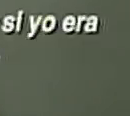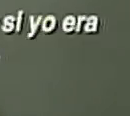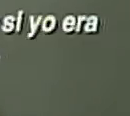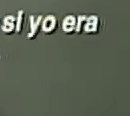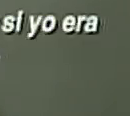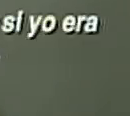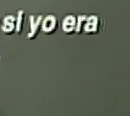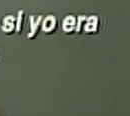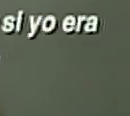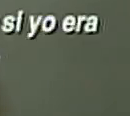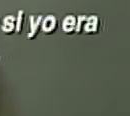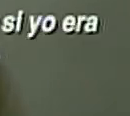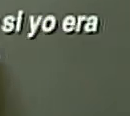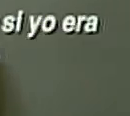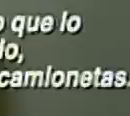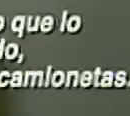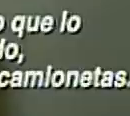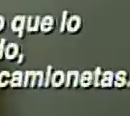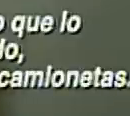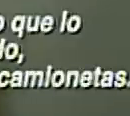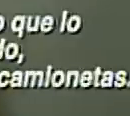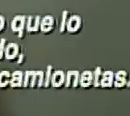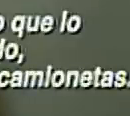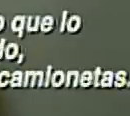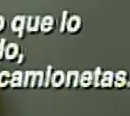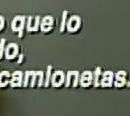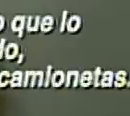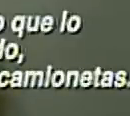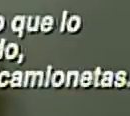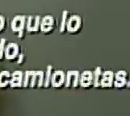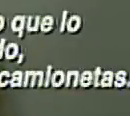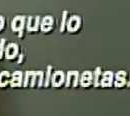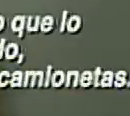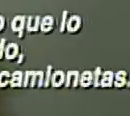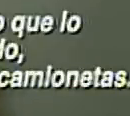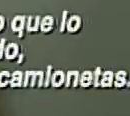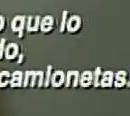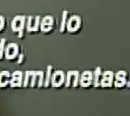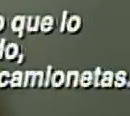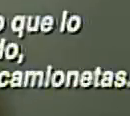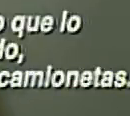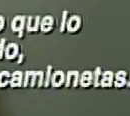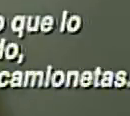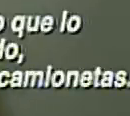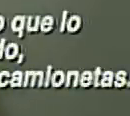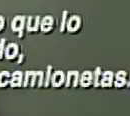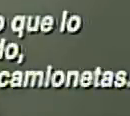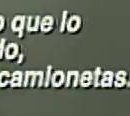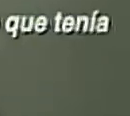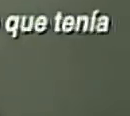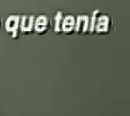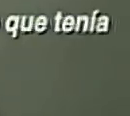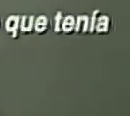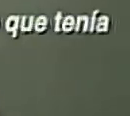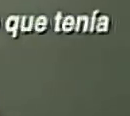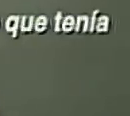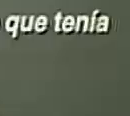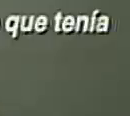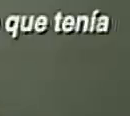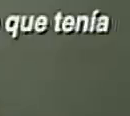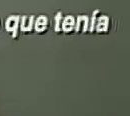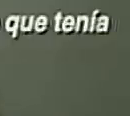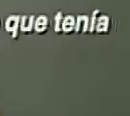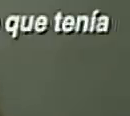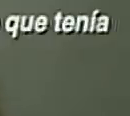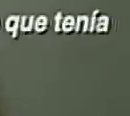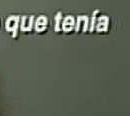era el caraqueño, le dije que sí. El señor me dijo que lo acompañara, nos fuimos caminando, se montaba un autobús, una camioneta. El